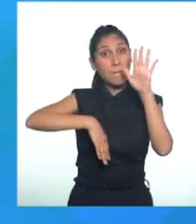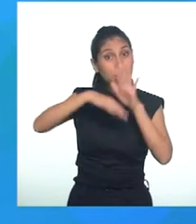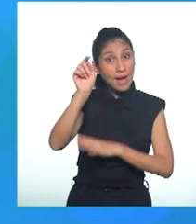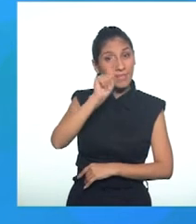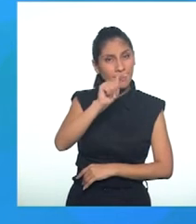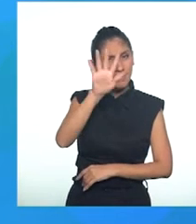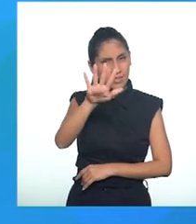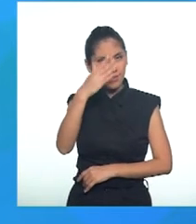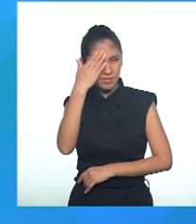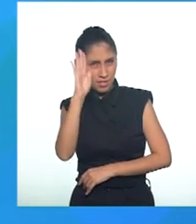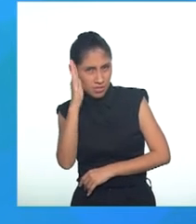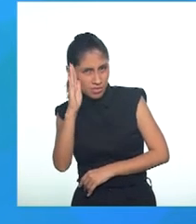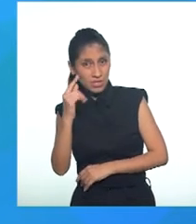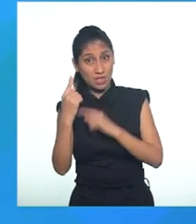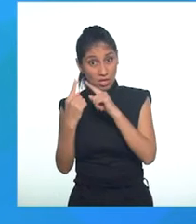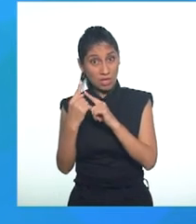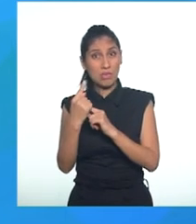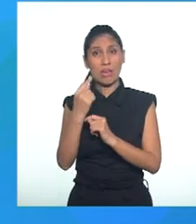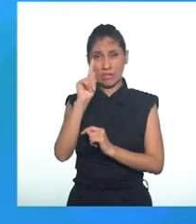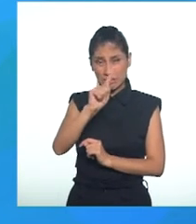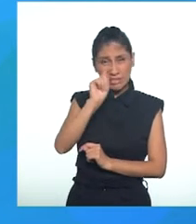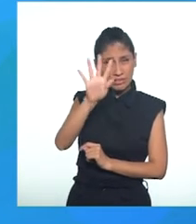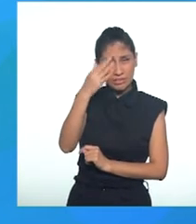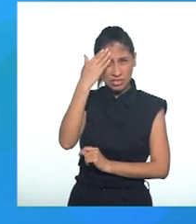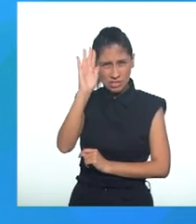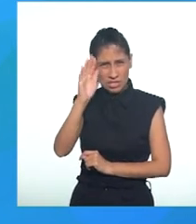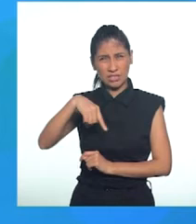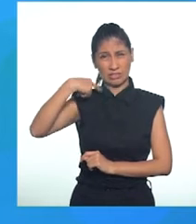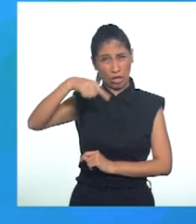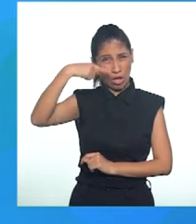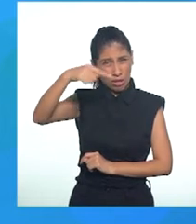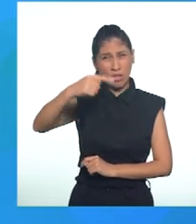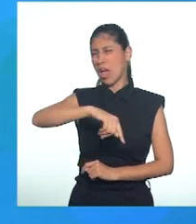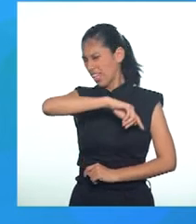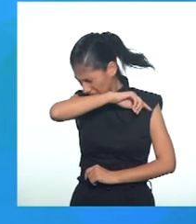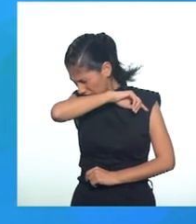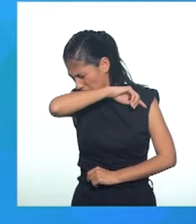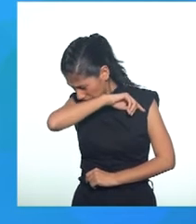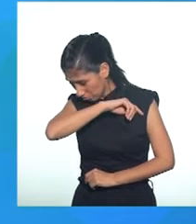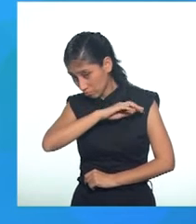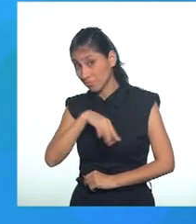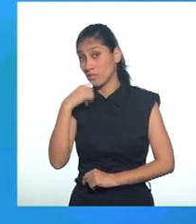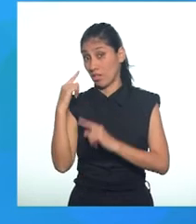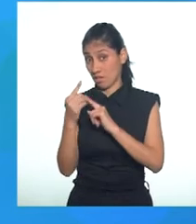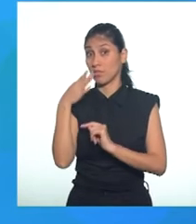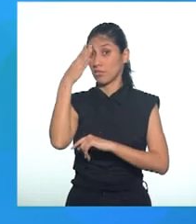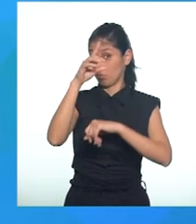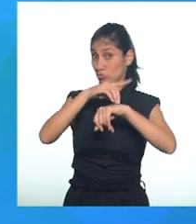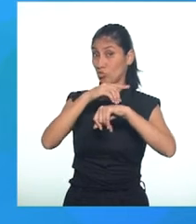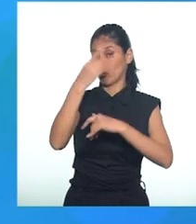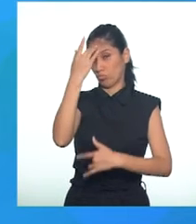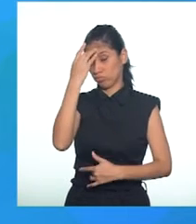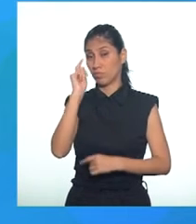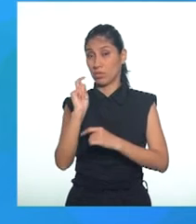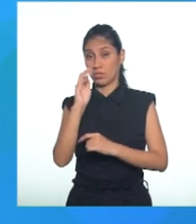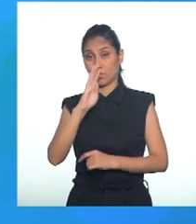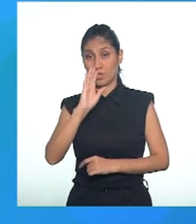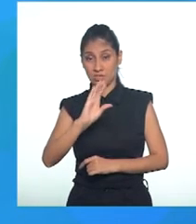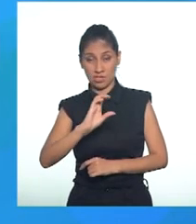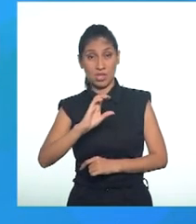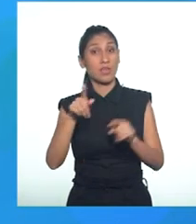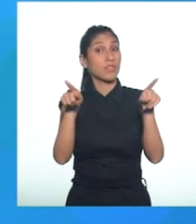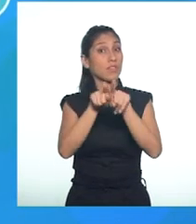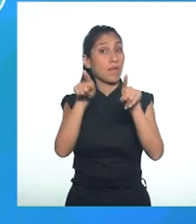días. Este es el síntoma más característico de la tuberculosis. También la fiebre y su